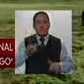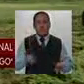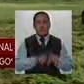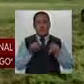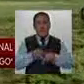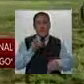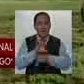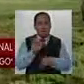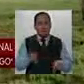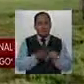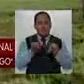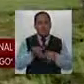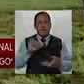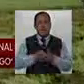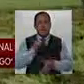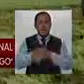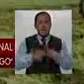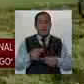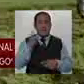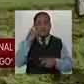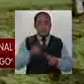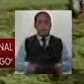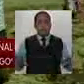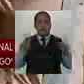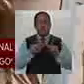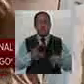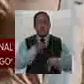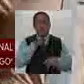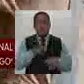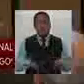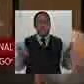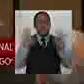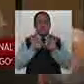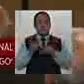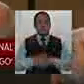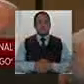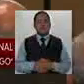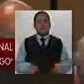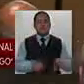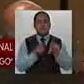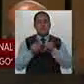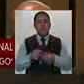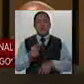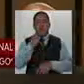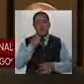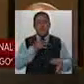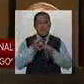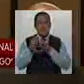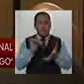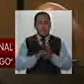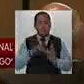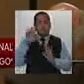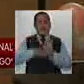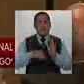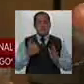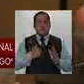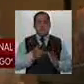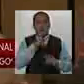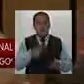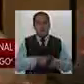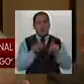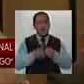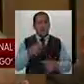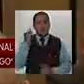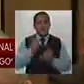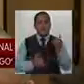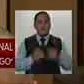capacitación, sino que el agricultor entienda el verdadero valor del líquido elemento. Bongese informó que el programa Mi Riego estará